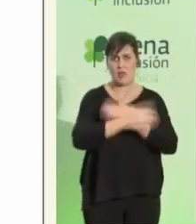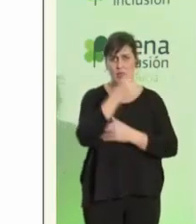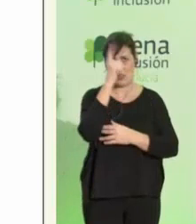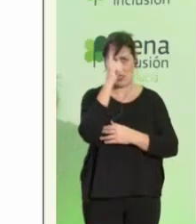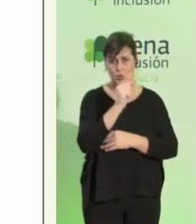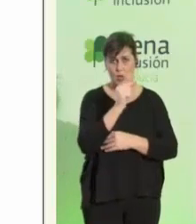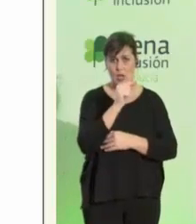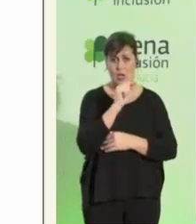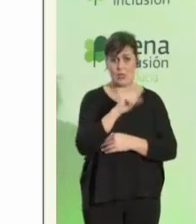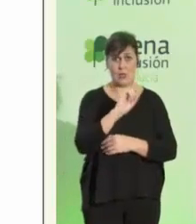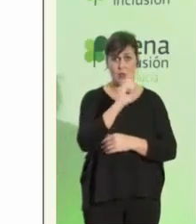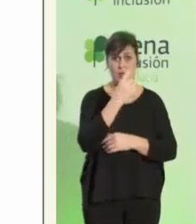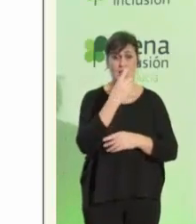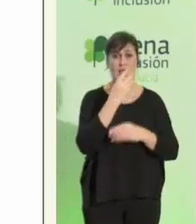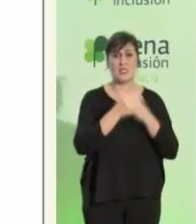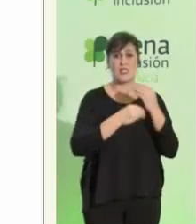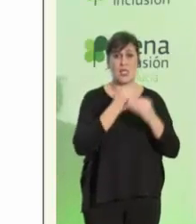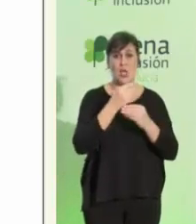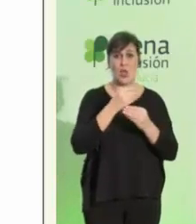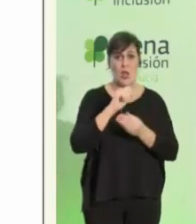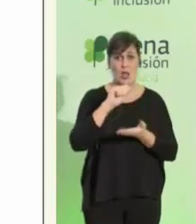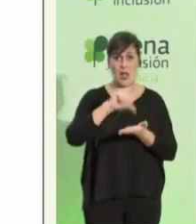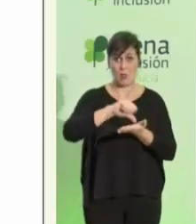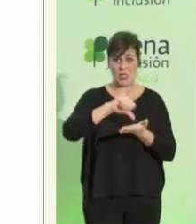La primera se hizo en Sao Paulo.